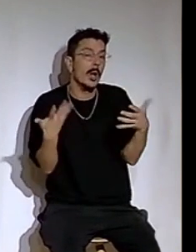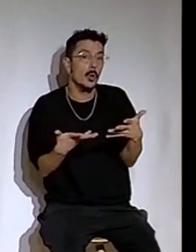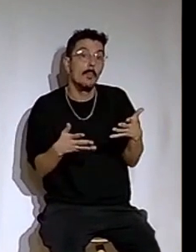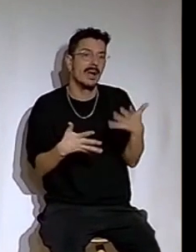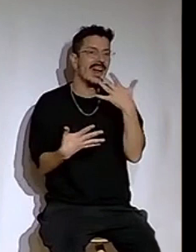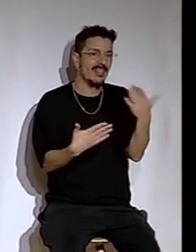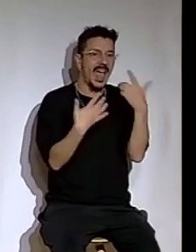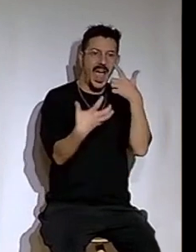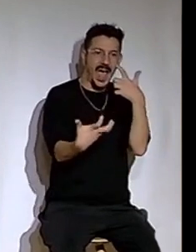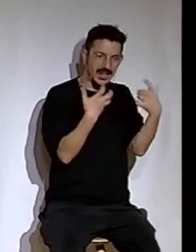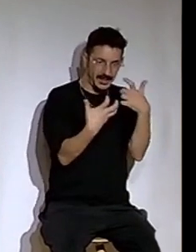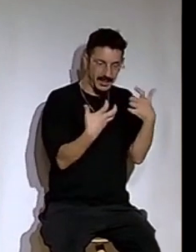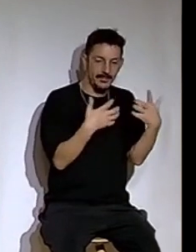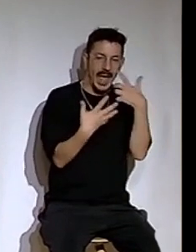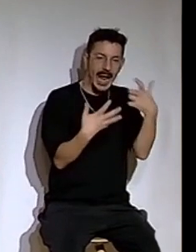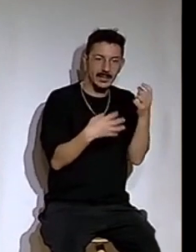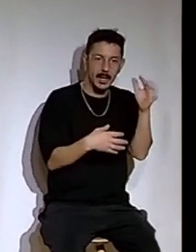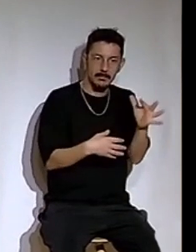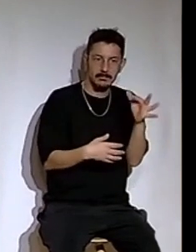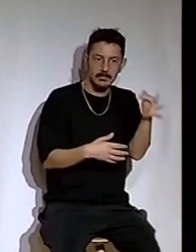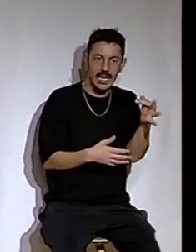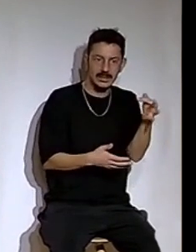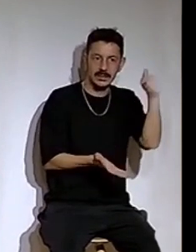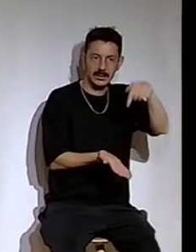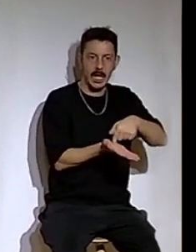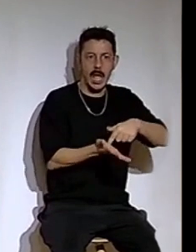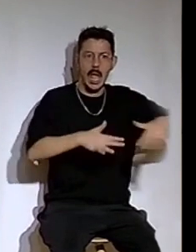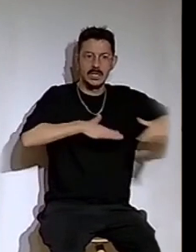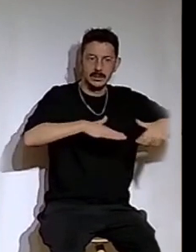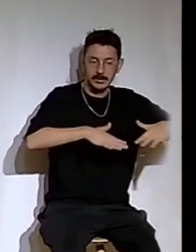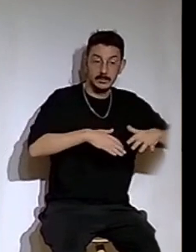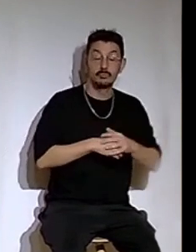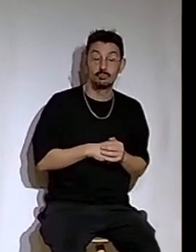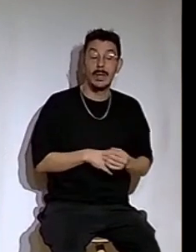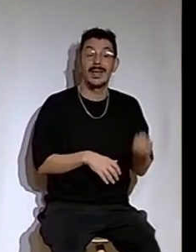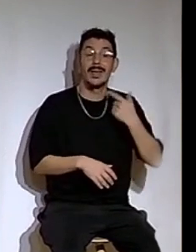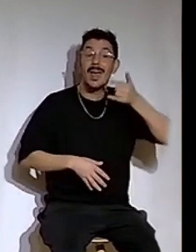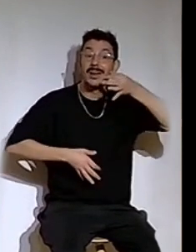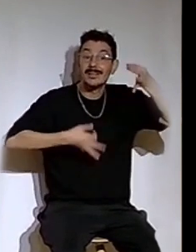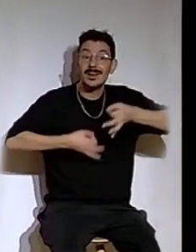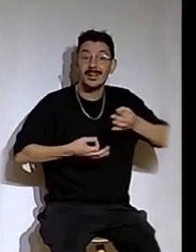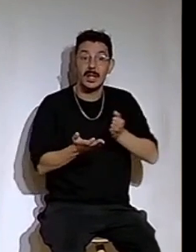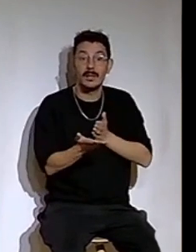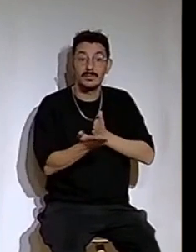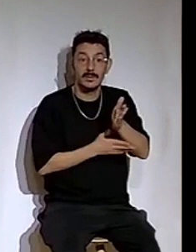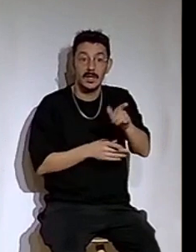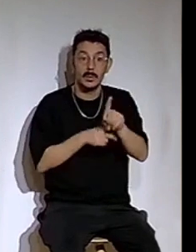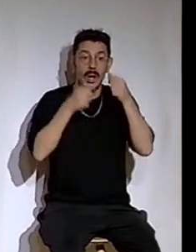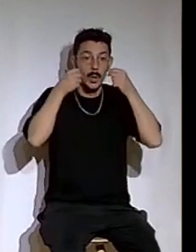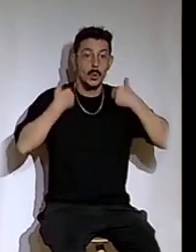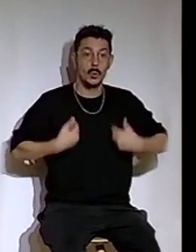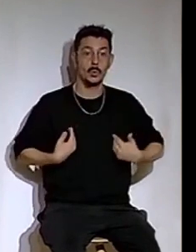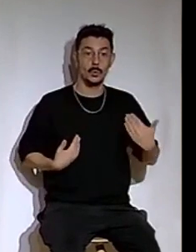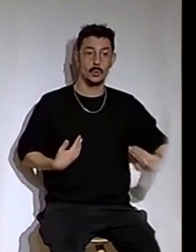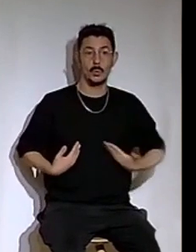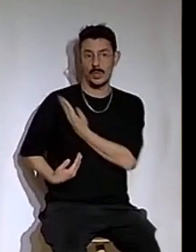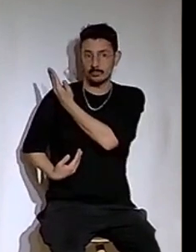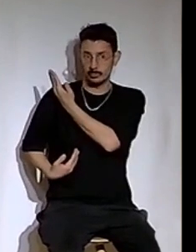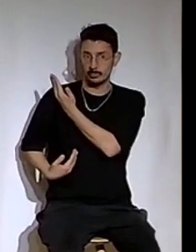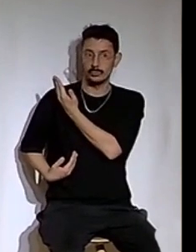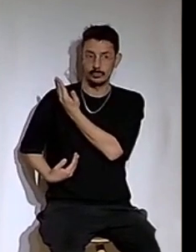del activismo no es una realidad que atraviesa de manera directa a nuestros cuerpos nuestras vivencias